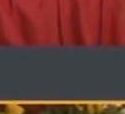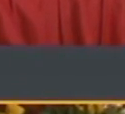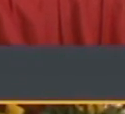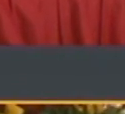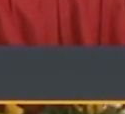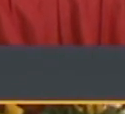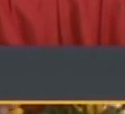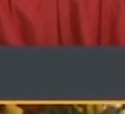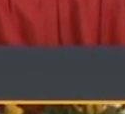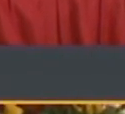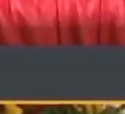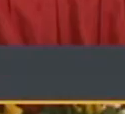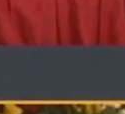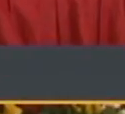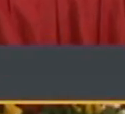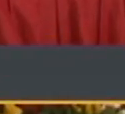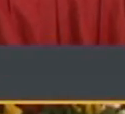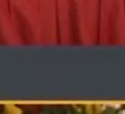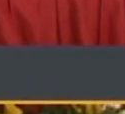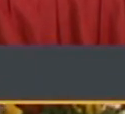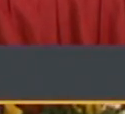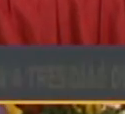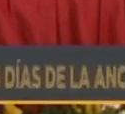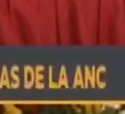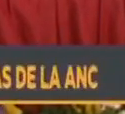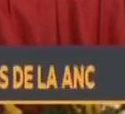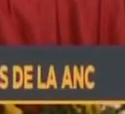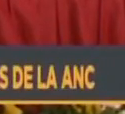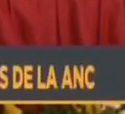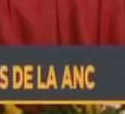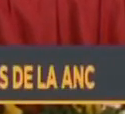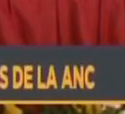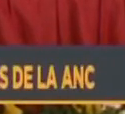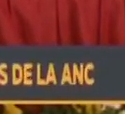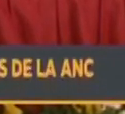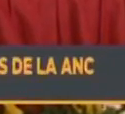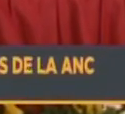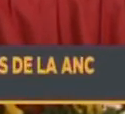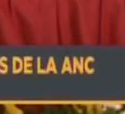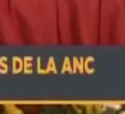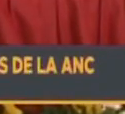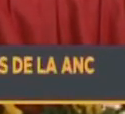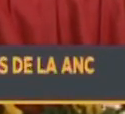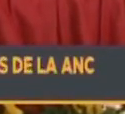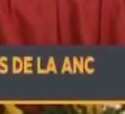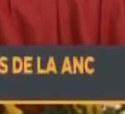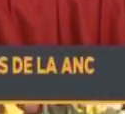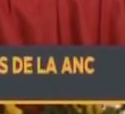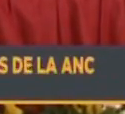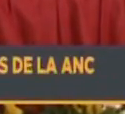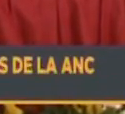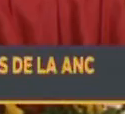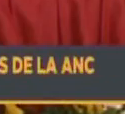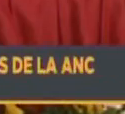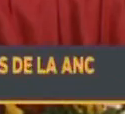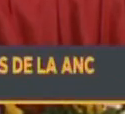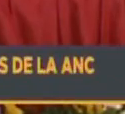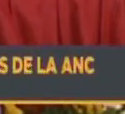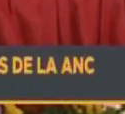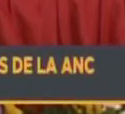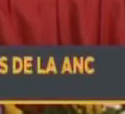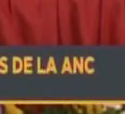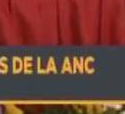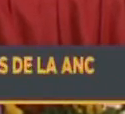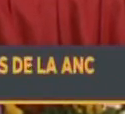Defensa, Vladimir Padrino López, quien ofrece detalles sobre la Operación República Asamblea Nacional Constituyente 2017. Escuchemos.